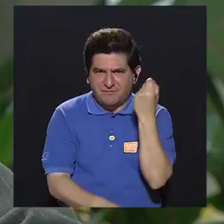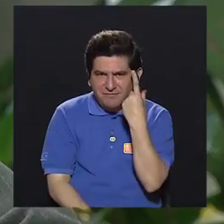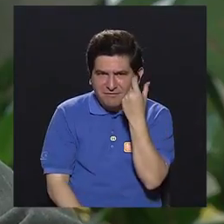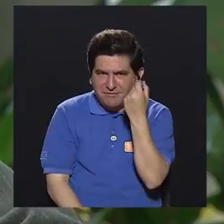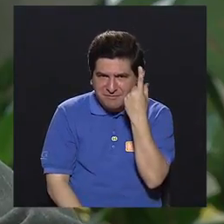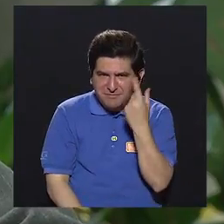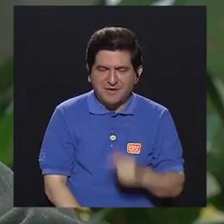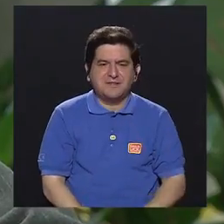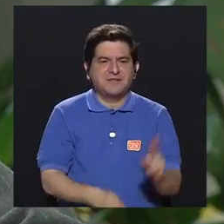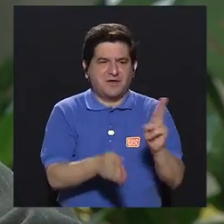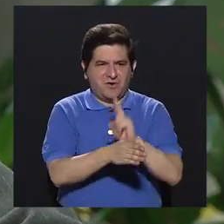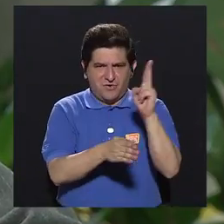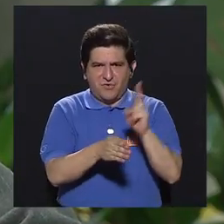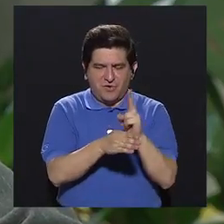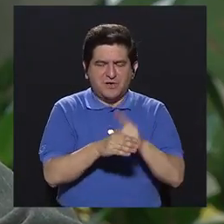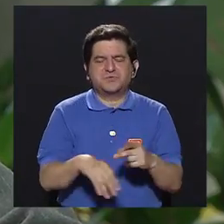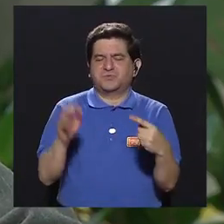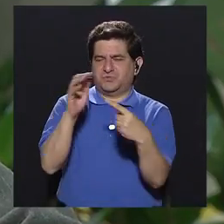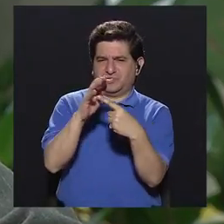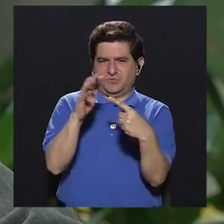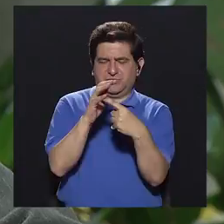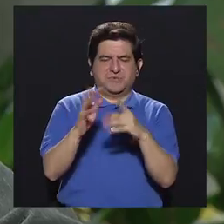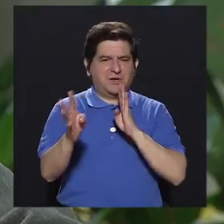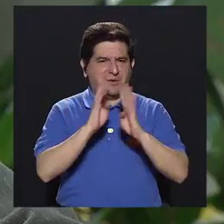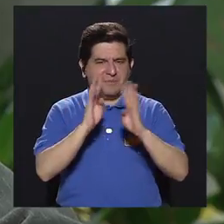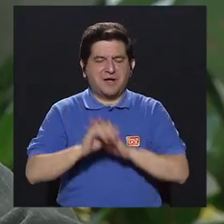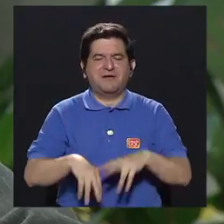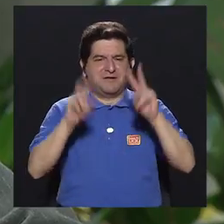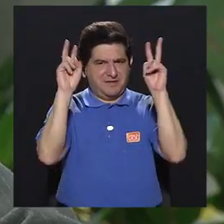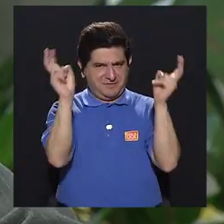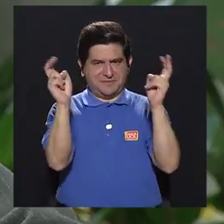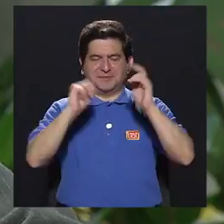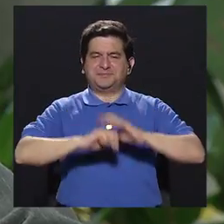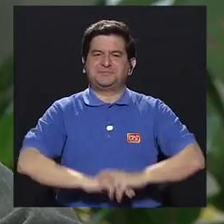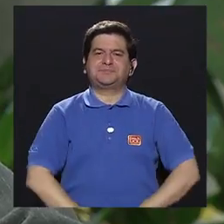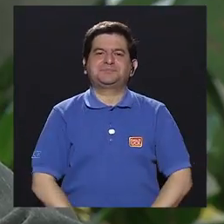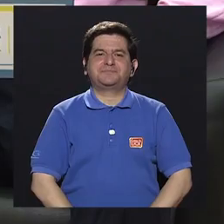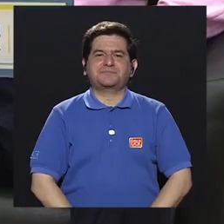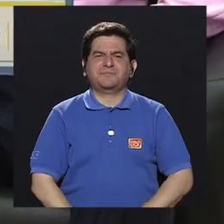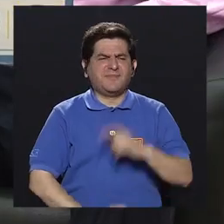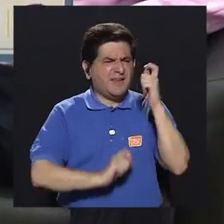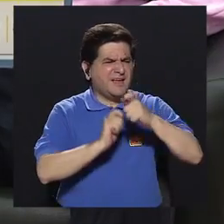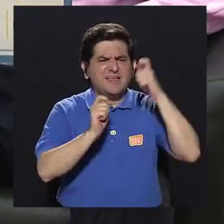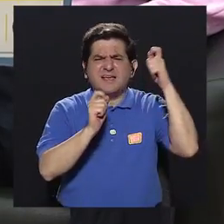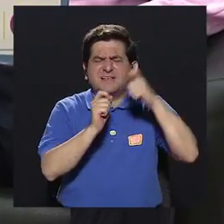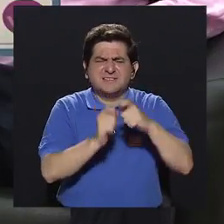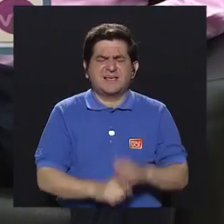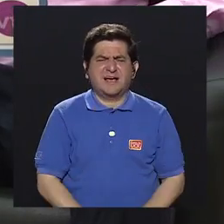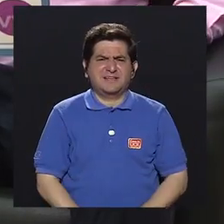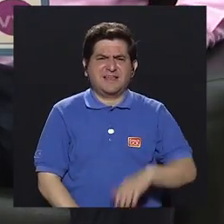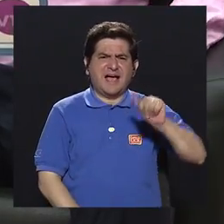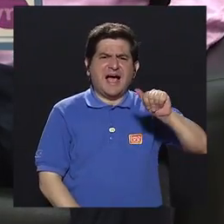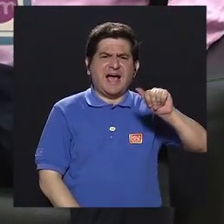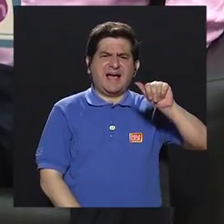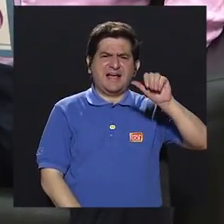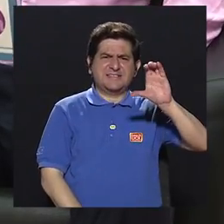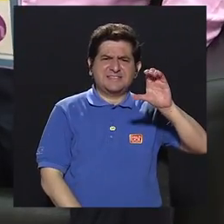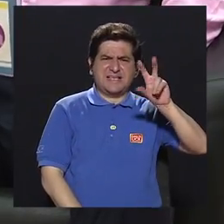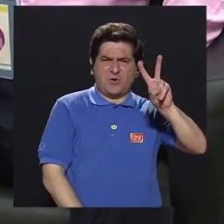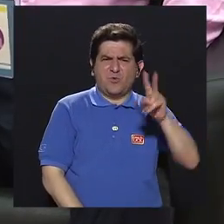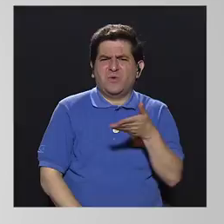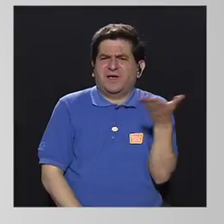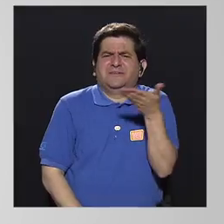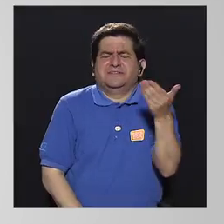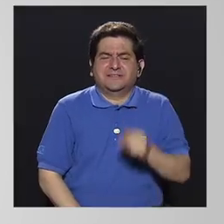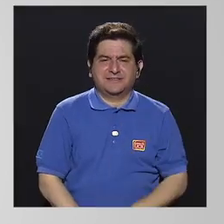un poco lo que más se utiliza en la calle para referirse a este tema. ¿Qué es específicamente, Johnny, un accidente